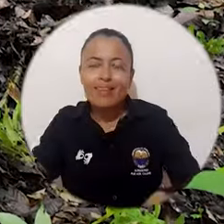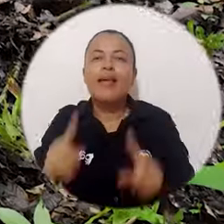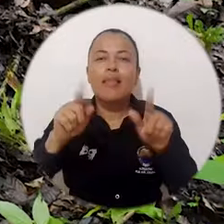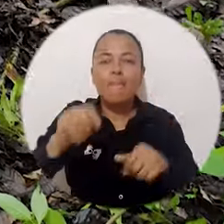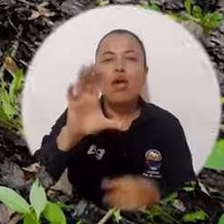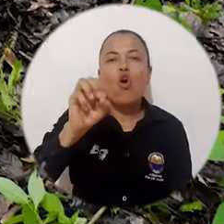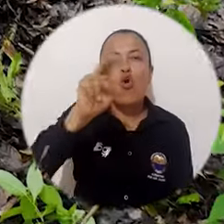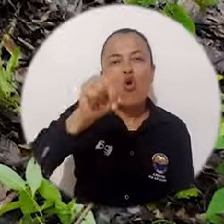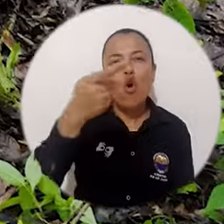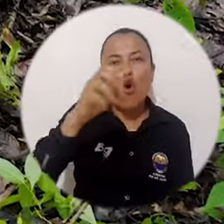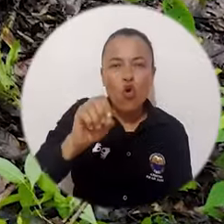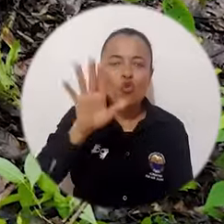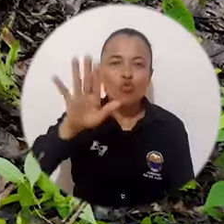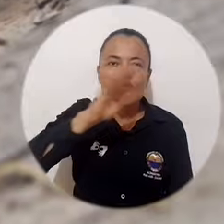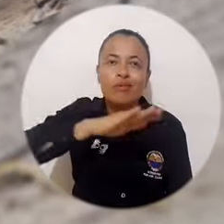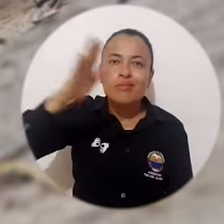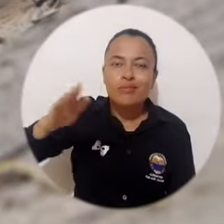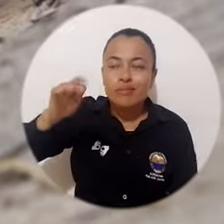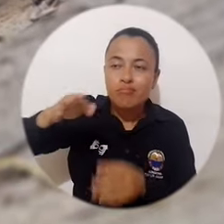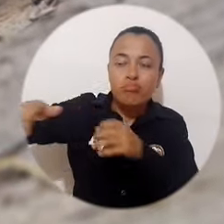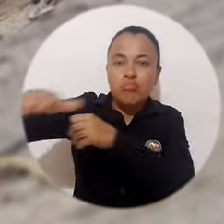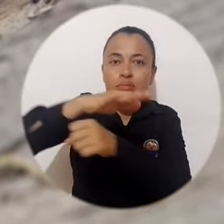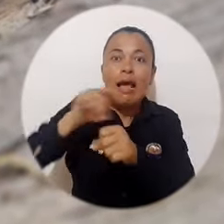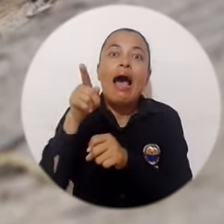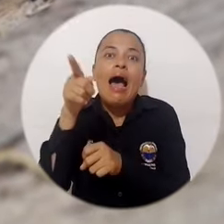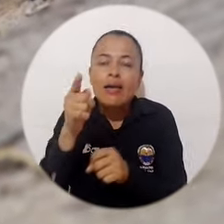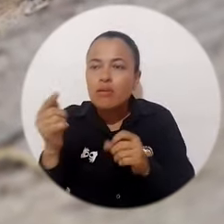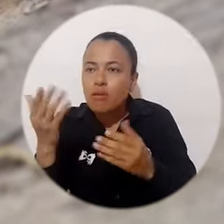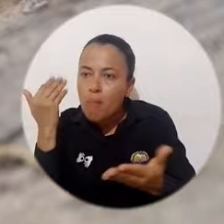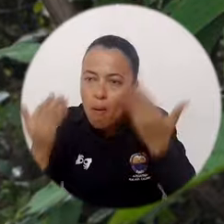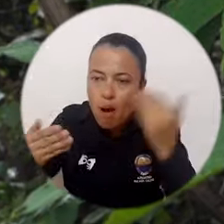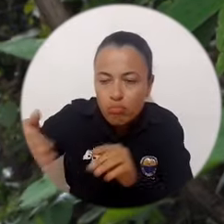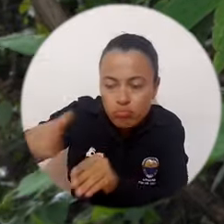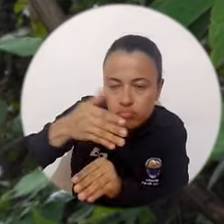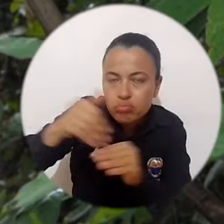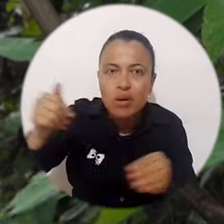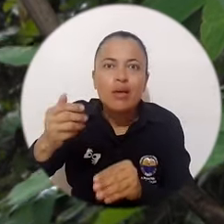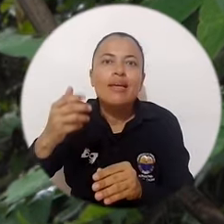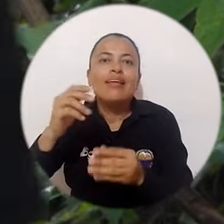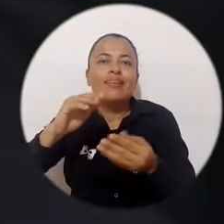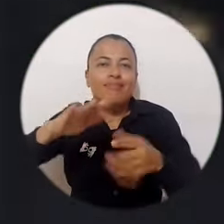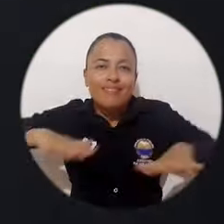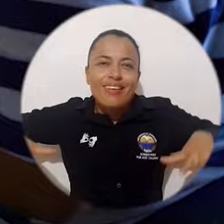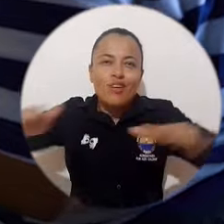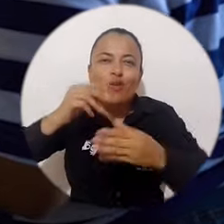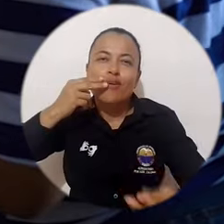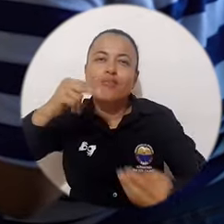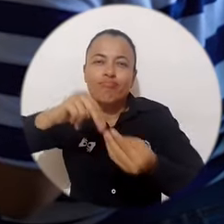corazón de la Sierra Nevada, donde se encontraron hallazgos arqueológicos sobre territorios indígenas desaparecidos.